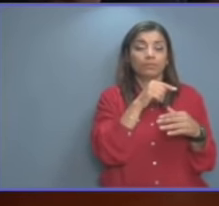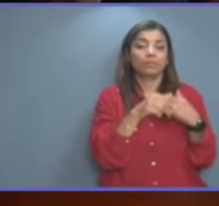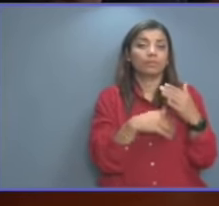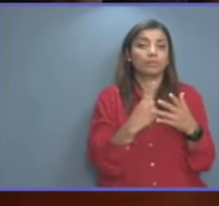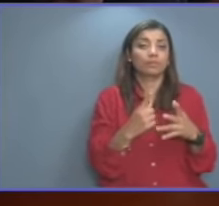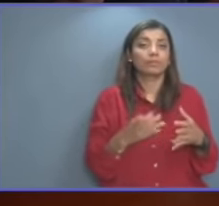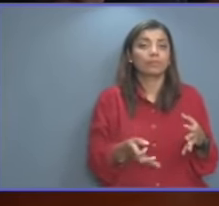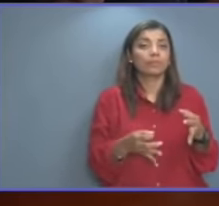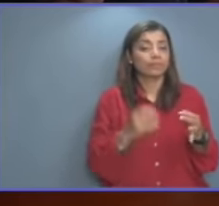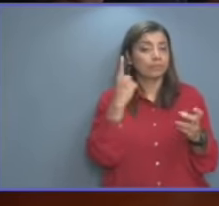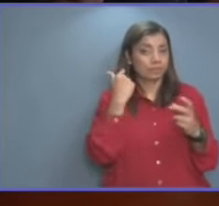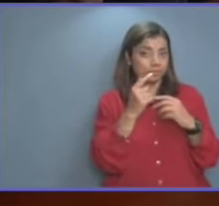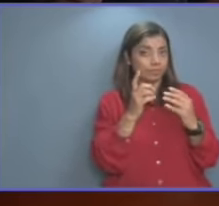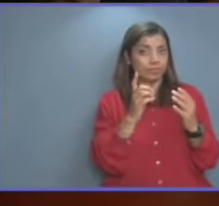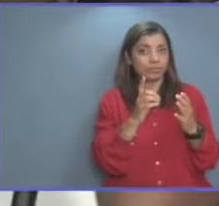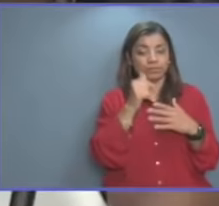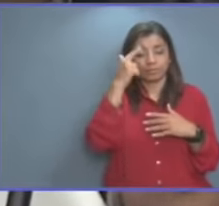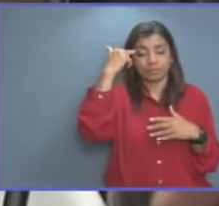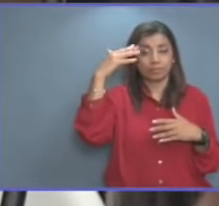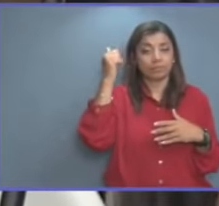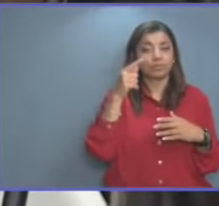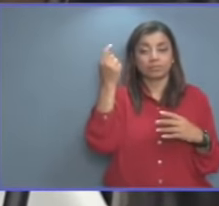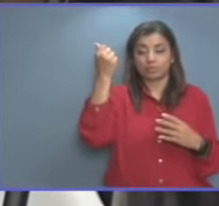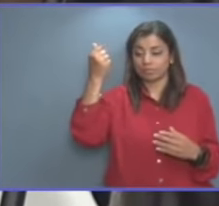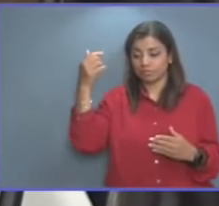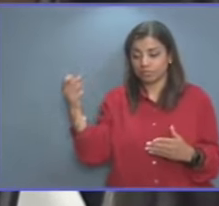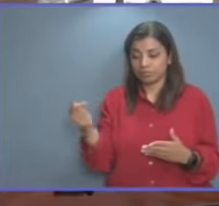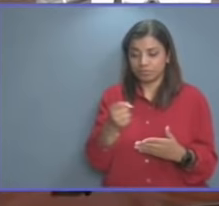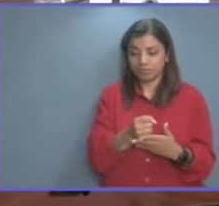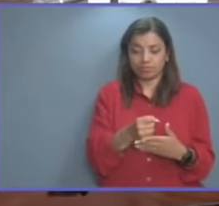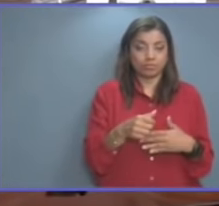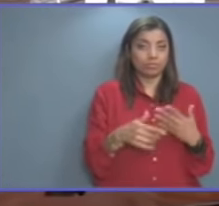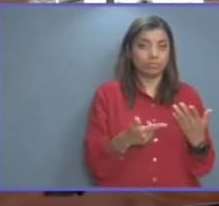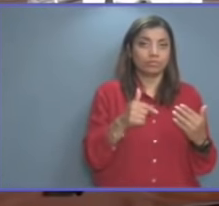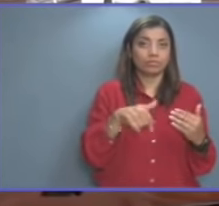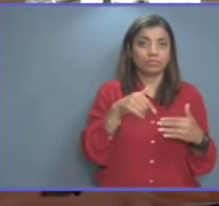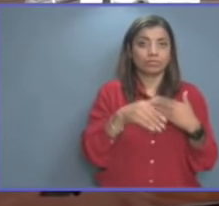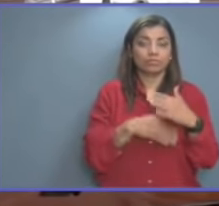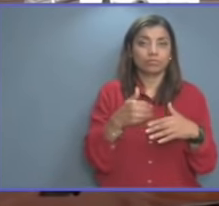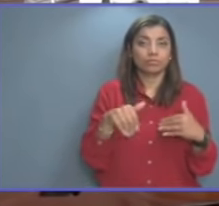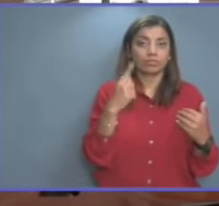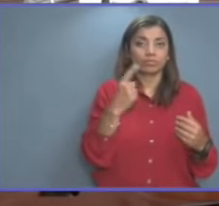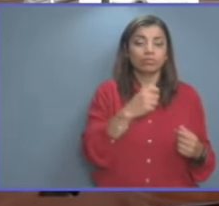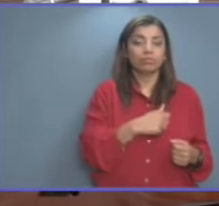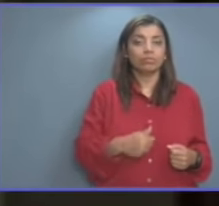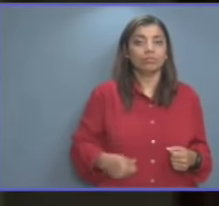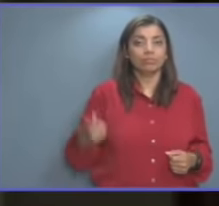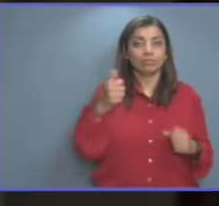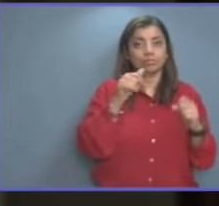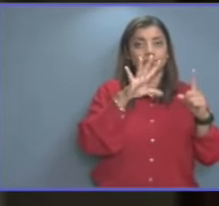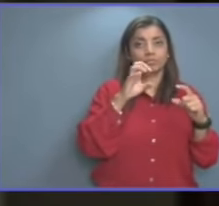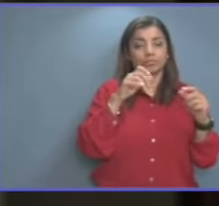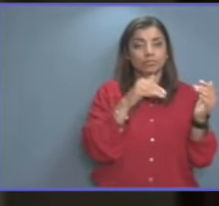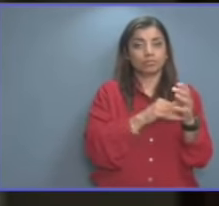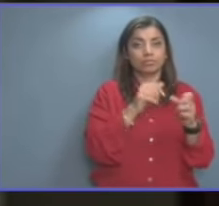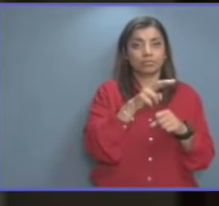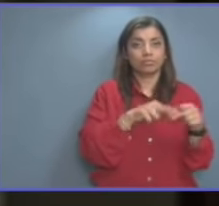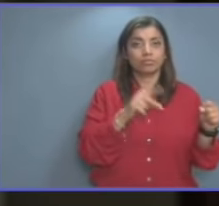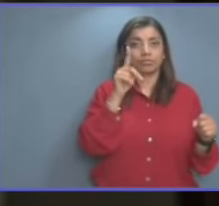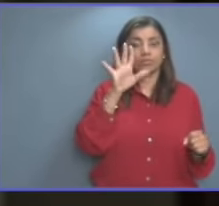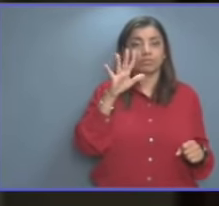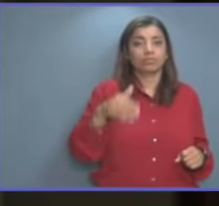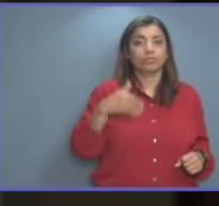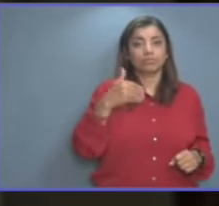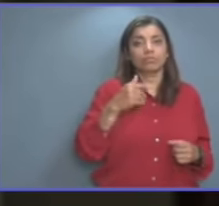forma en la que los políticos extraían fondos del estado por ejemplo la adjudicación de más de 600 mil dólares en cinco años a la